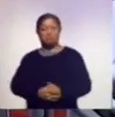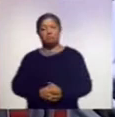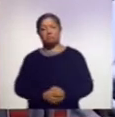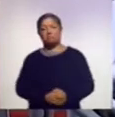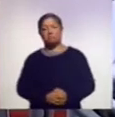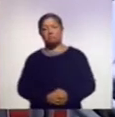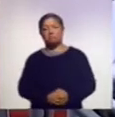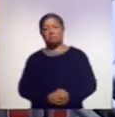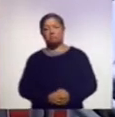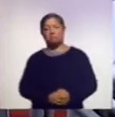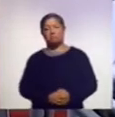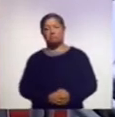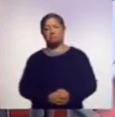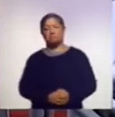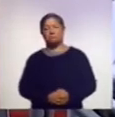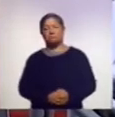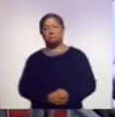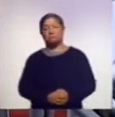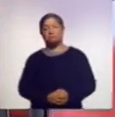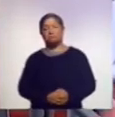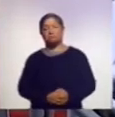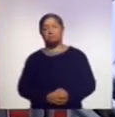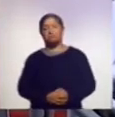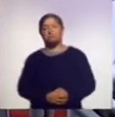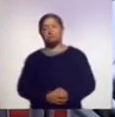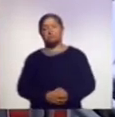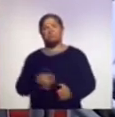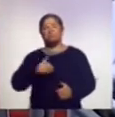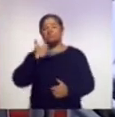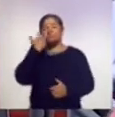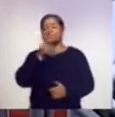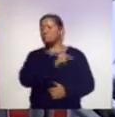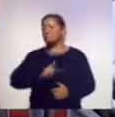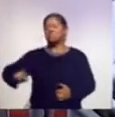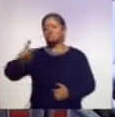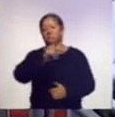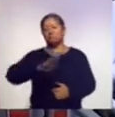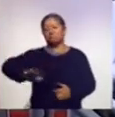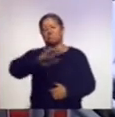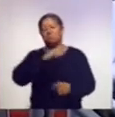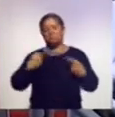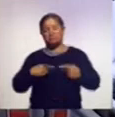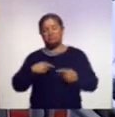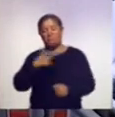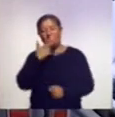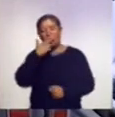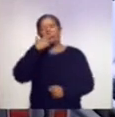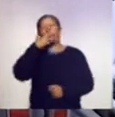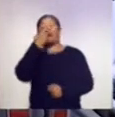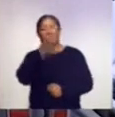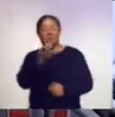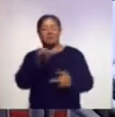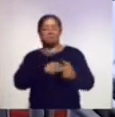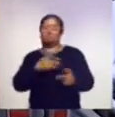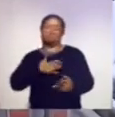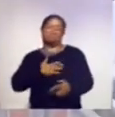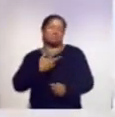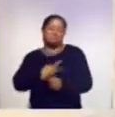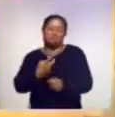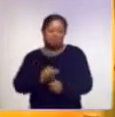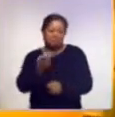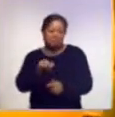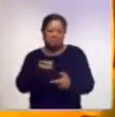todos ustedes, con el público que esperamos que disfruten. Yo estoy muy honrada que me hayan invitado a esta inauguración y mucha